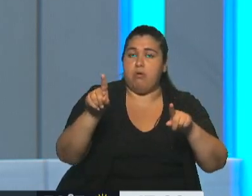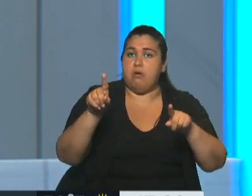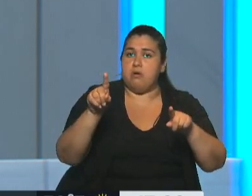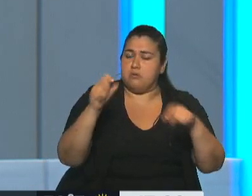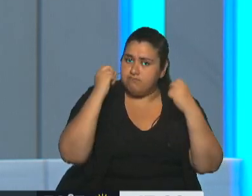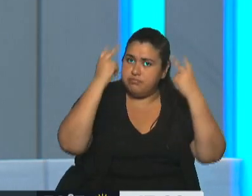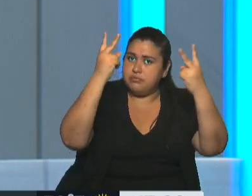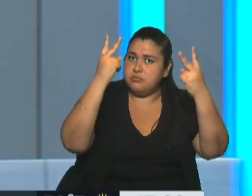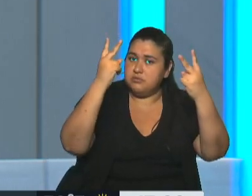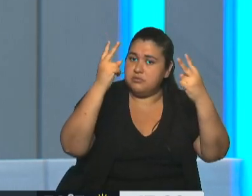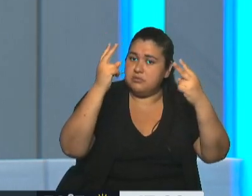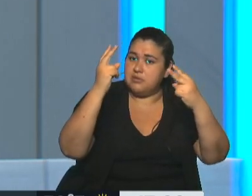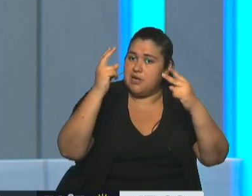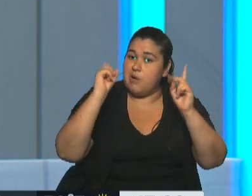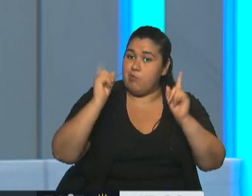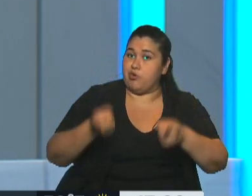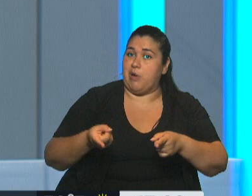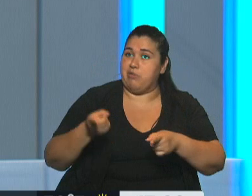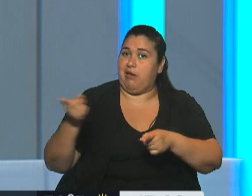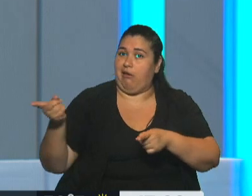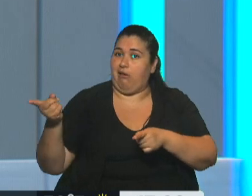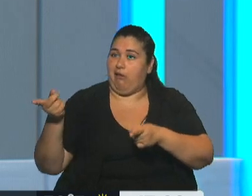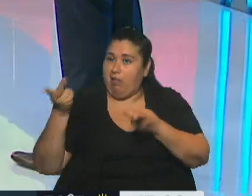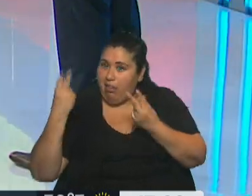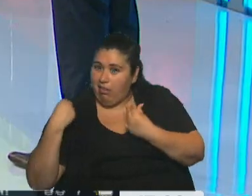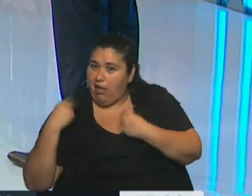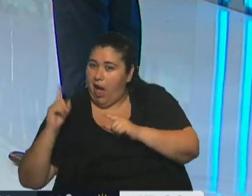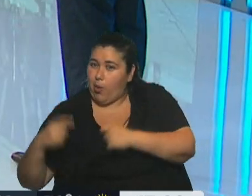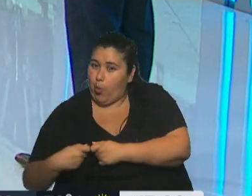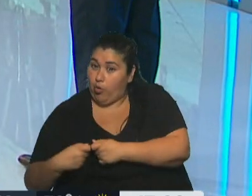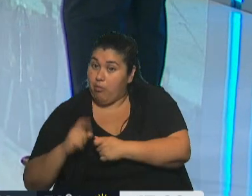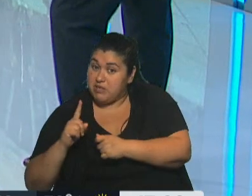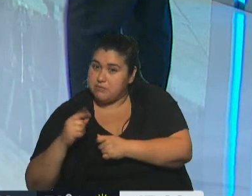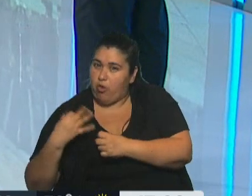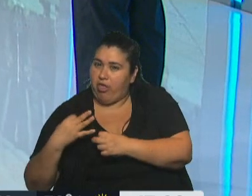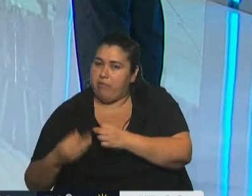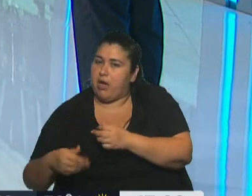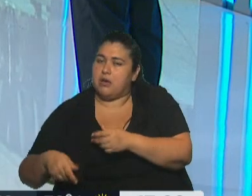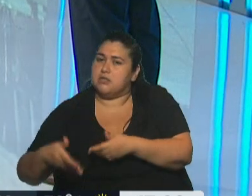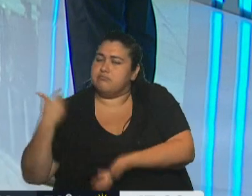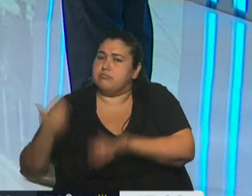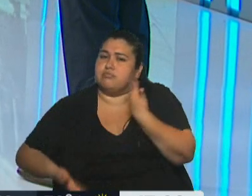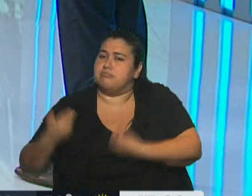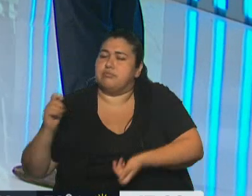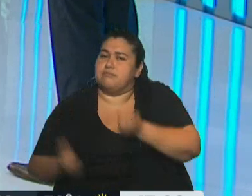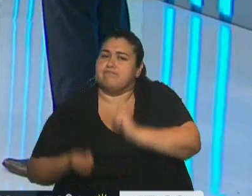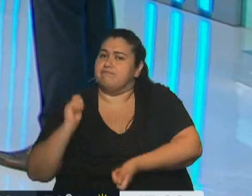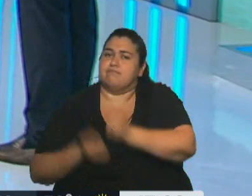mismo tiempo desactivar ese tipo de bandas. Desde una mirada más suspicaz, ¿no? Imaginando